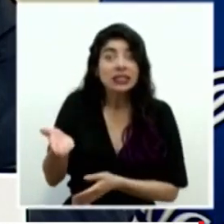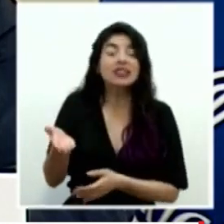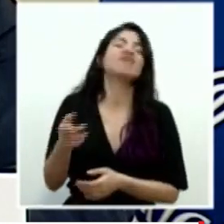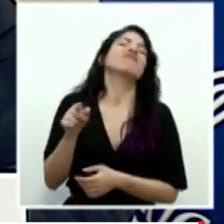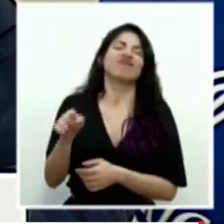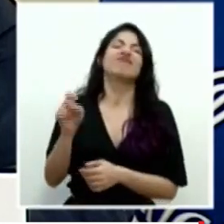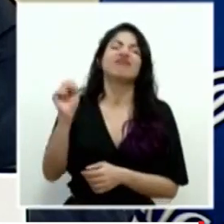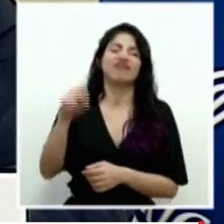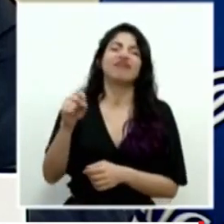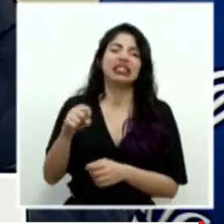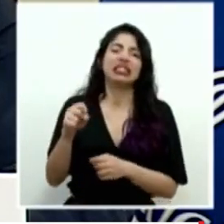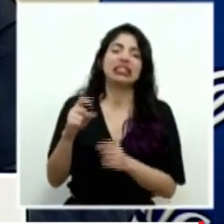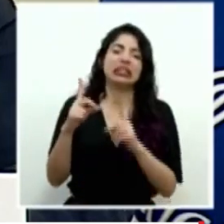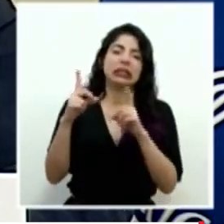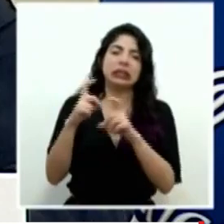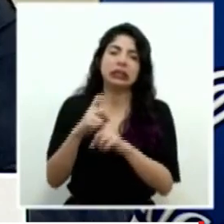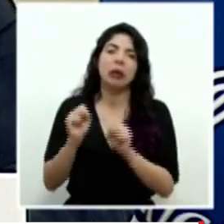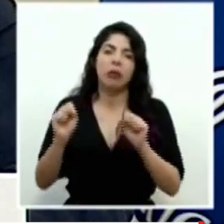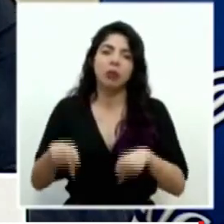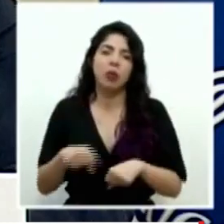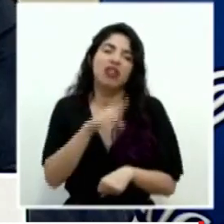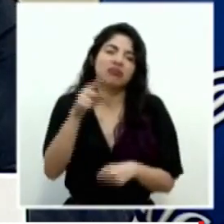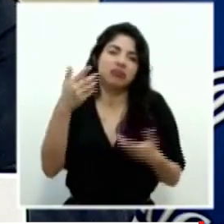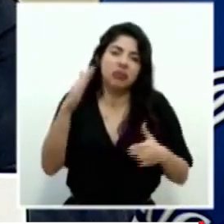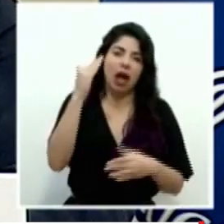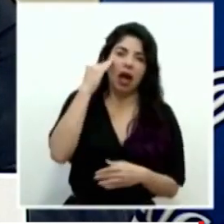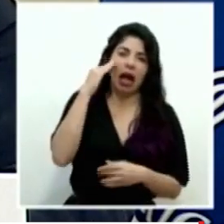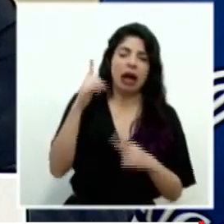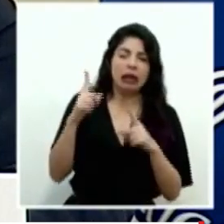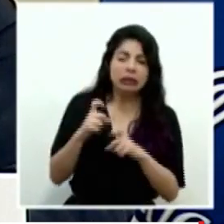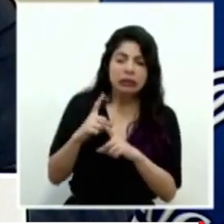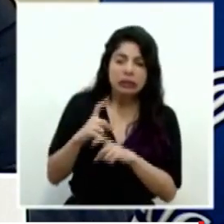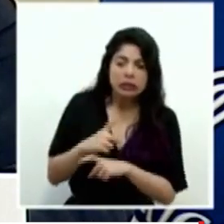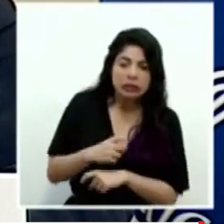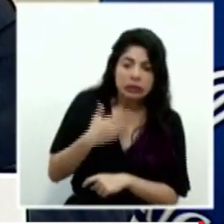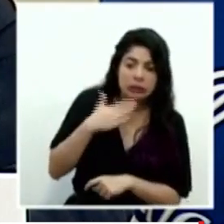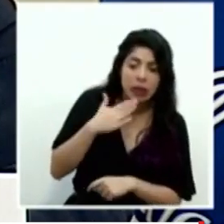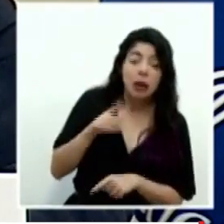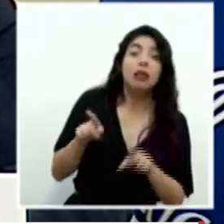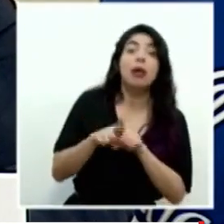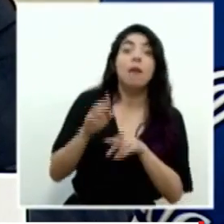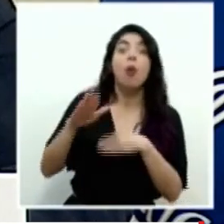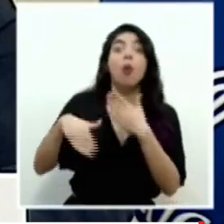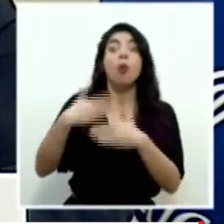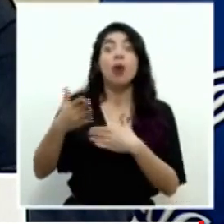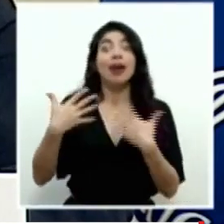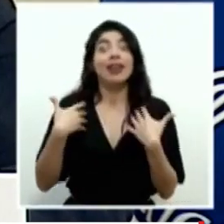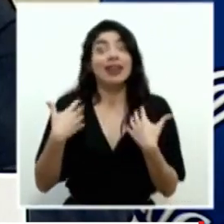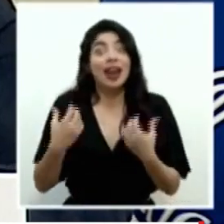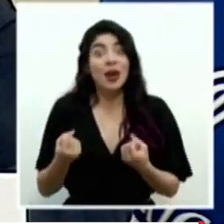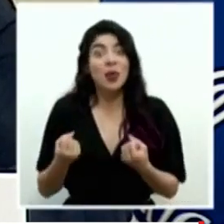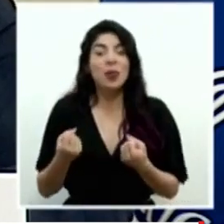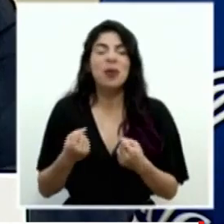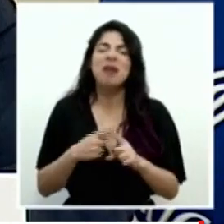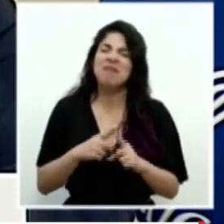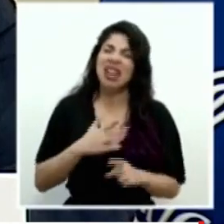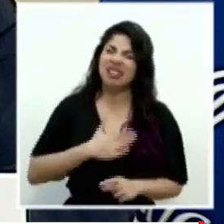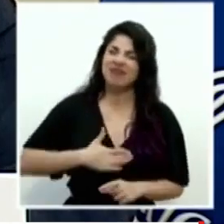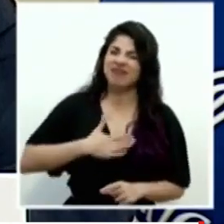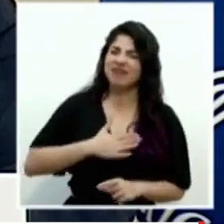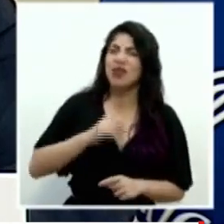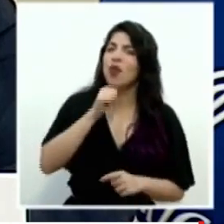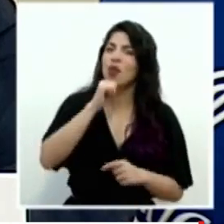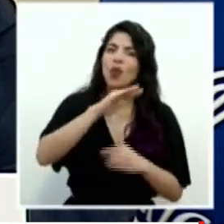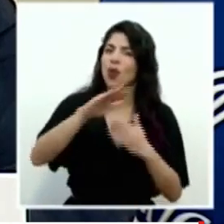intensivos, ahí sí pueden haber complicaciones, ¿verdad?, como ya lo sabemos, e incluso durante su recuperación, cuando logren recuperarse, porque sabemos, pues, no, lamentablemente,